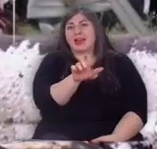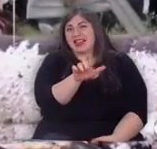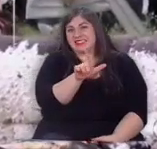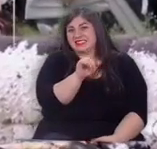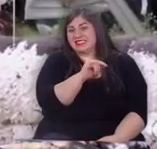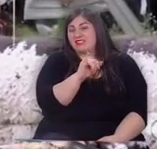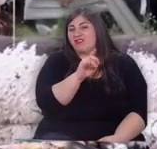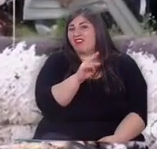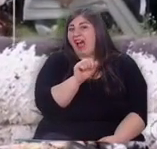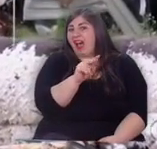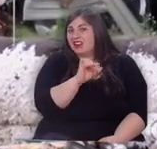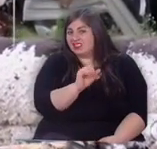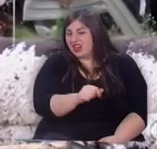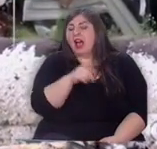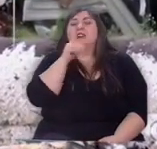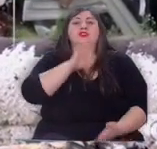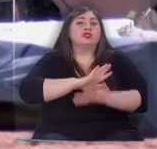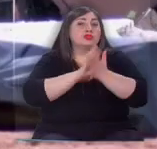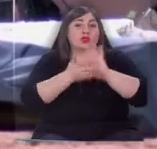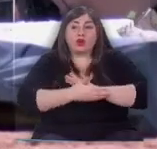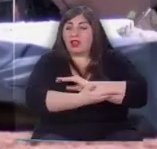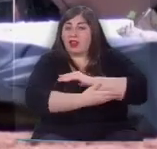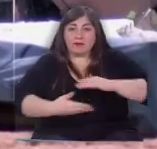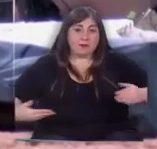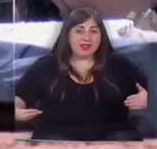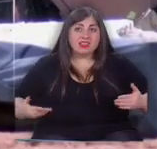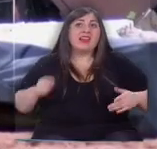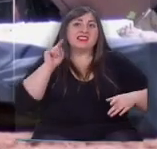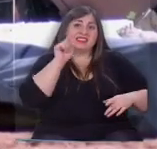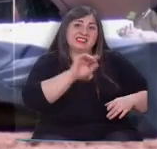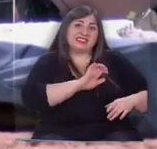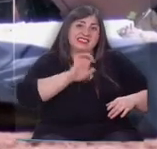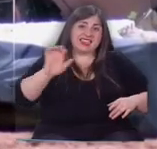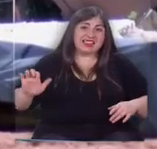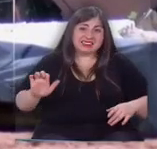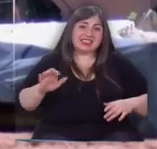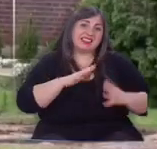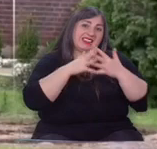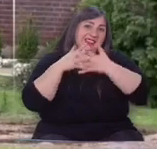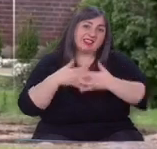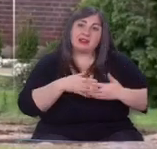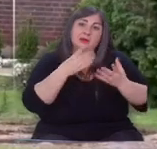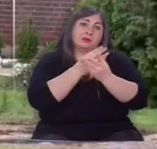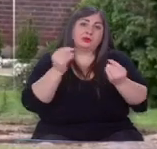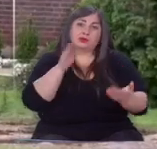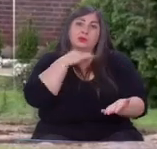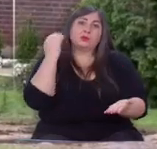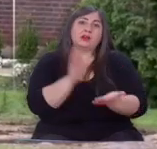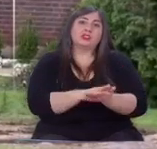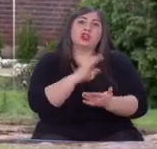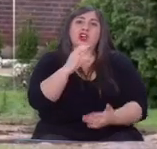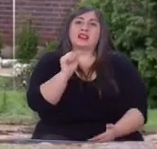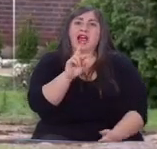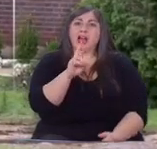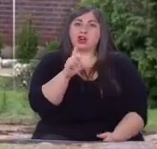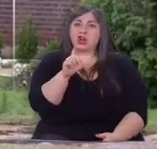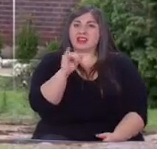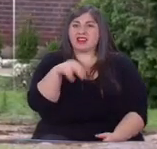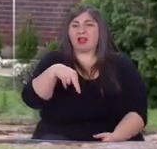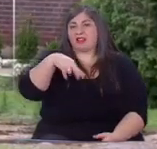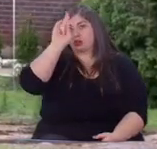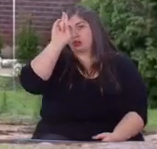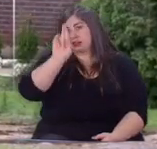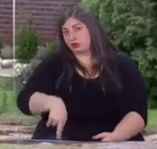toda la parte media y este de Estados Unidos. Hubo muertos en Carolina del Sur, Carolina del Norte,